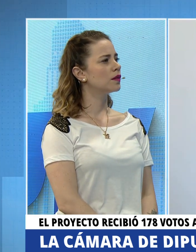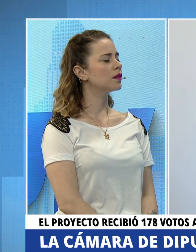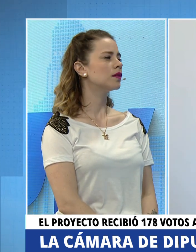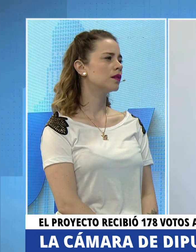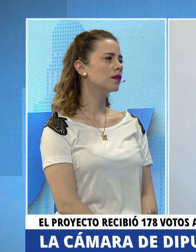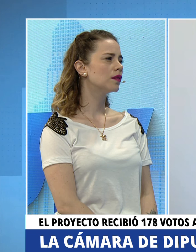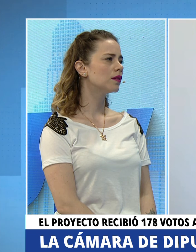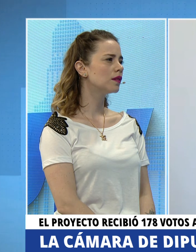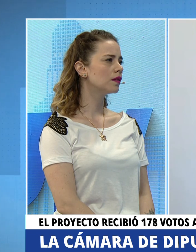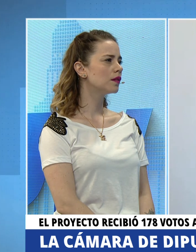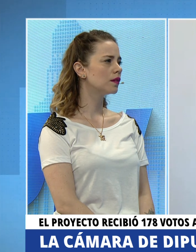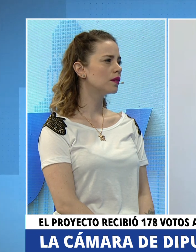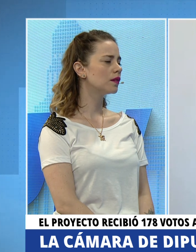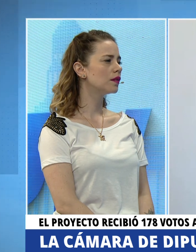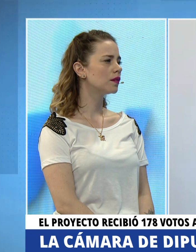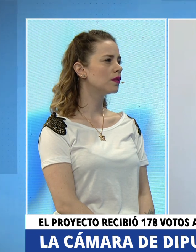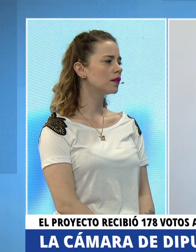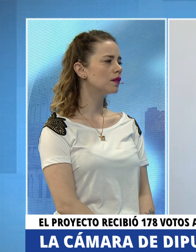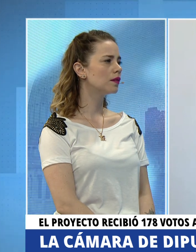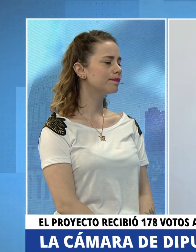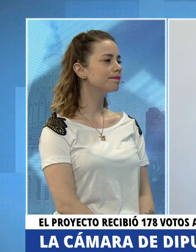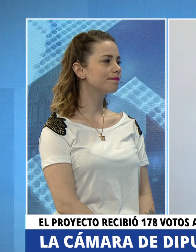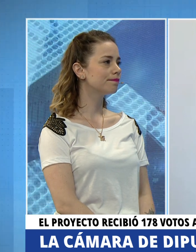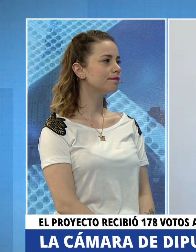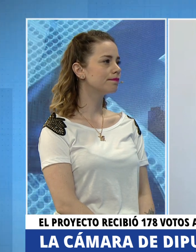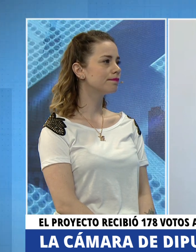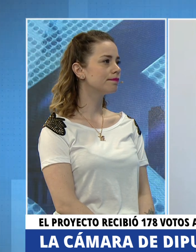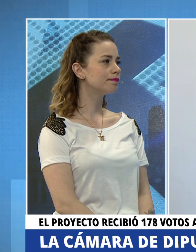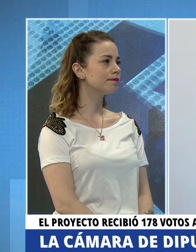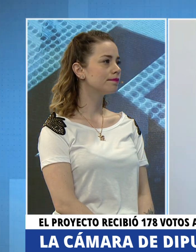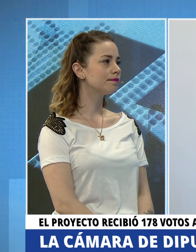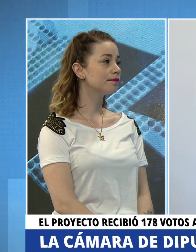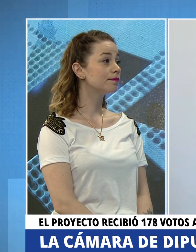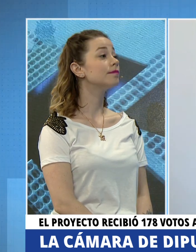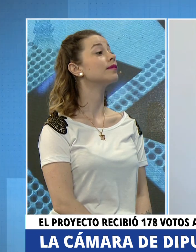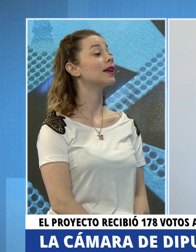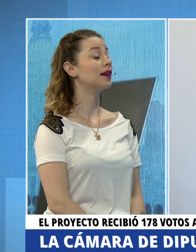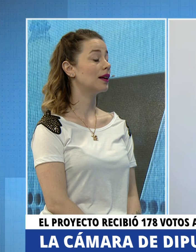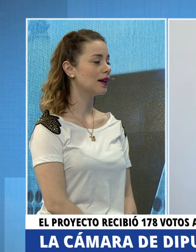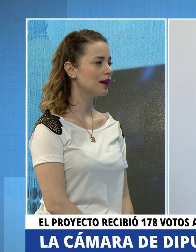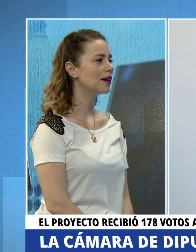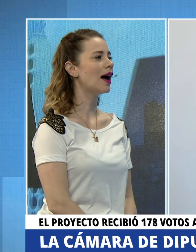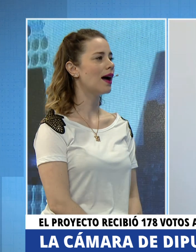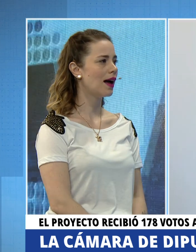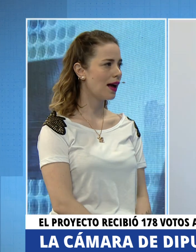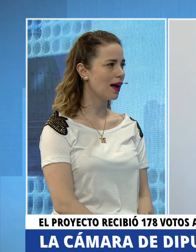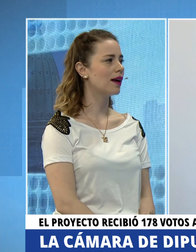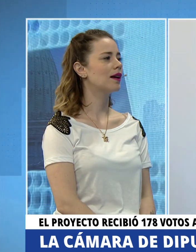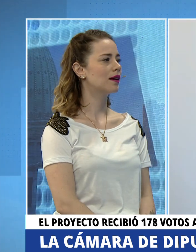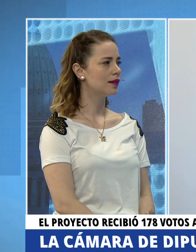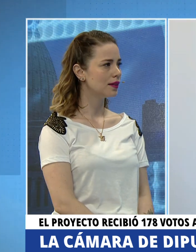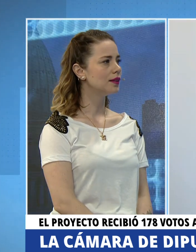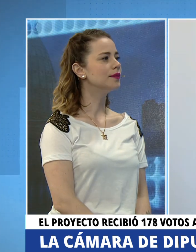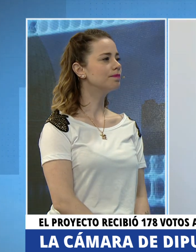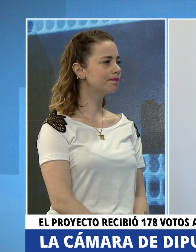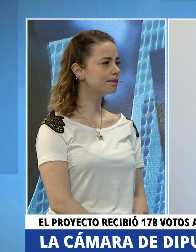de que distintas dependencias del Estado Nacional van a poder ser relocalizadas en otras provincias. Por ejemplo,